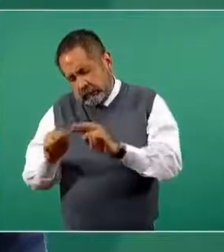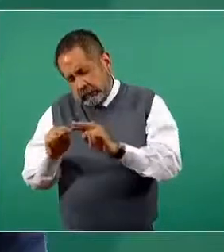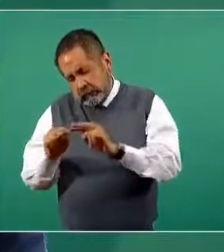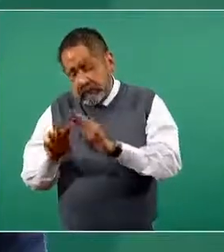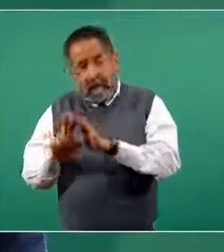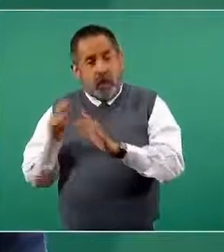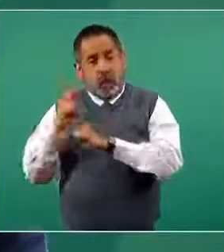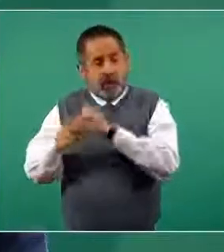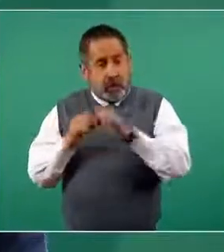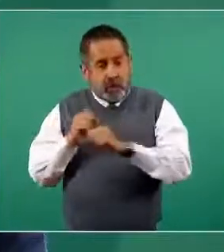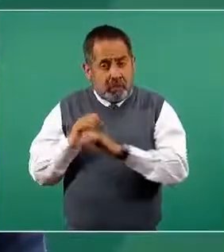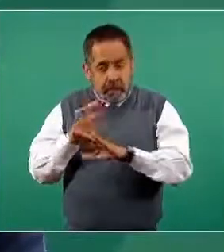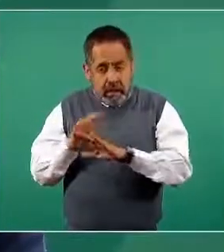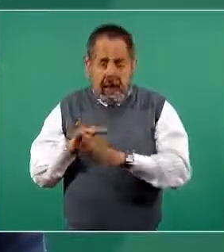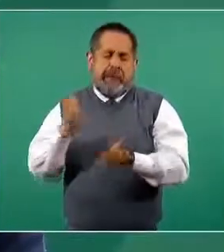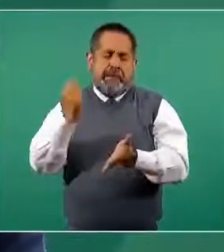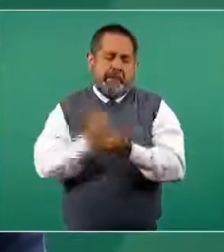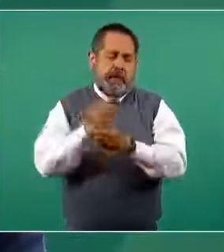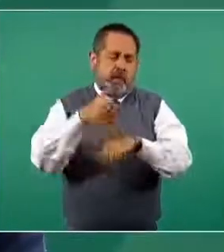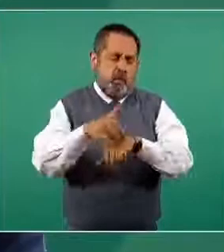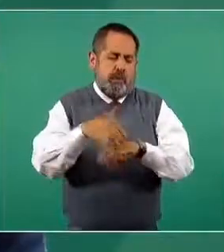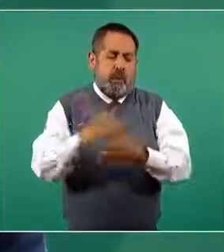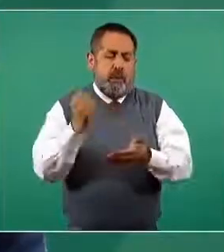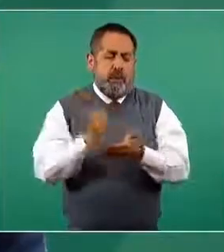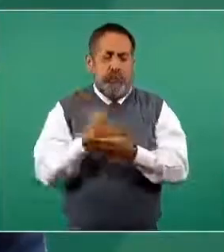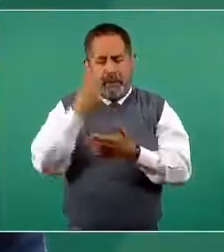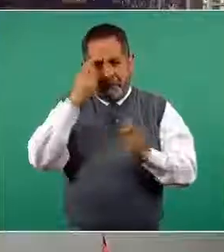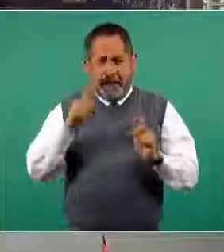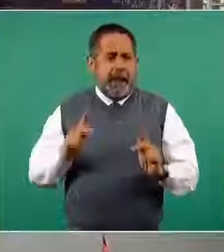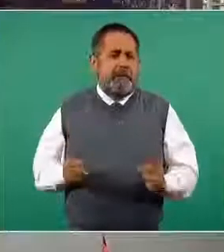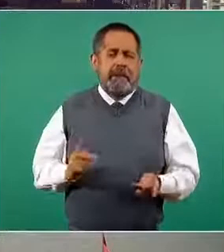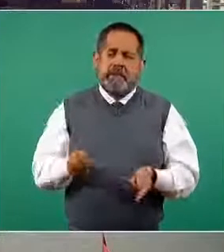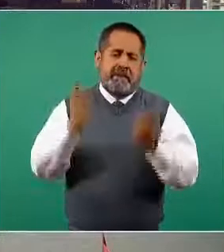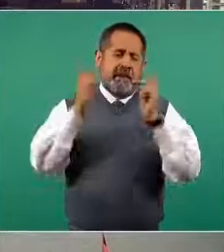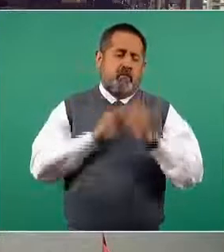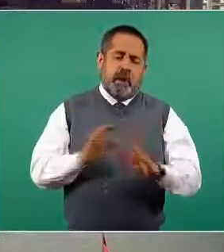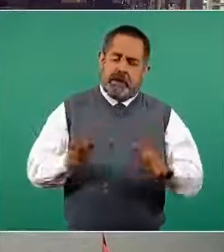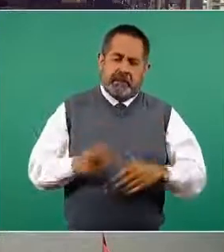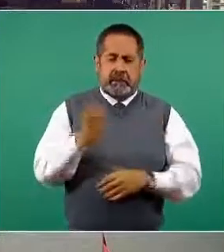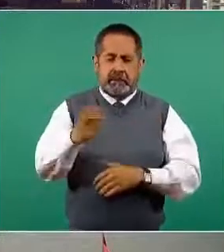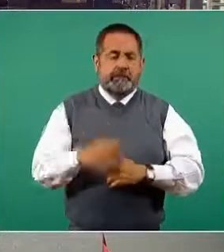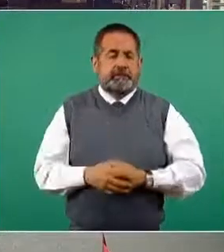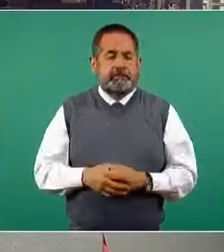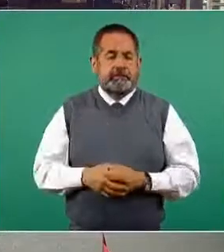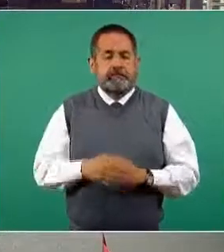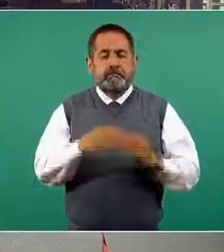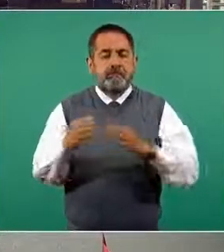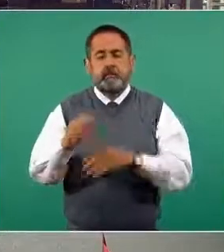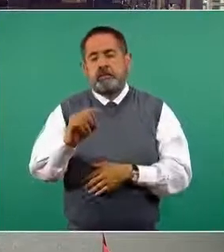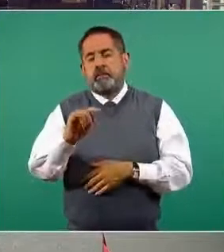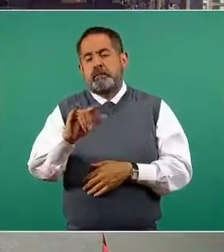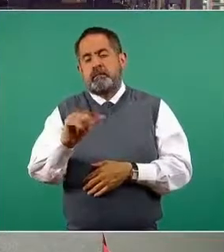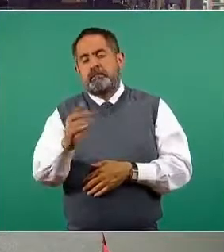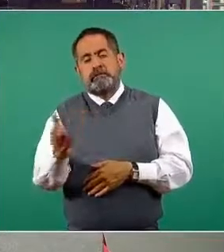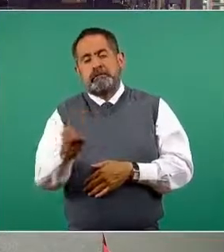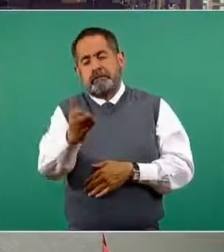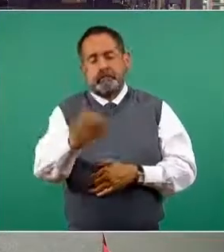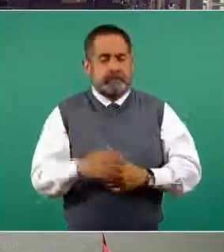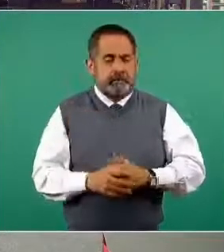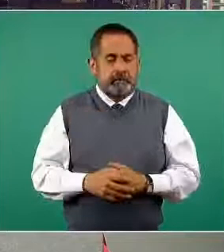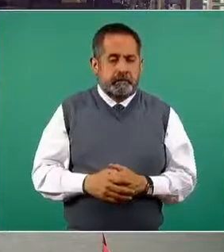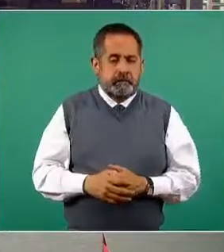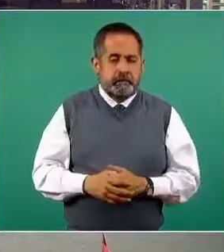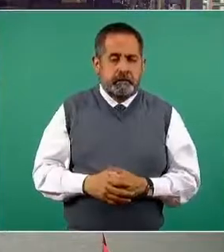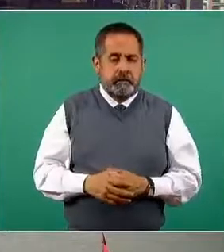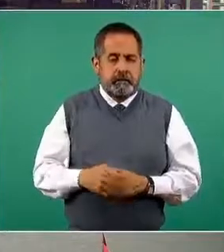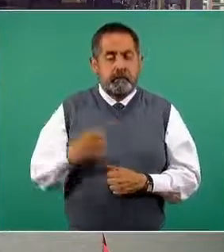registros sanitarios de comercialización. Este es el estado. Muchas gracias. Otilia Carvajal, Diario La Razón. Sí,